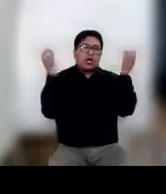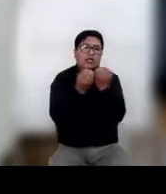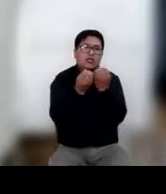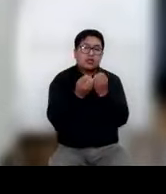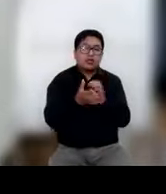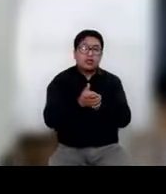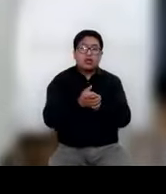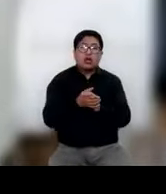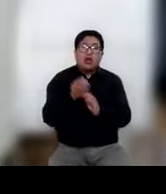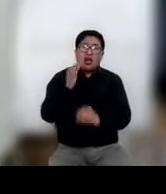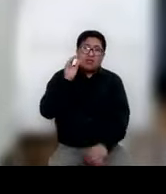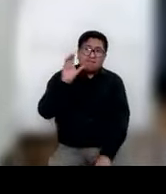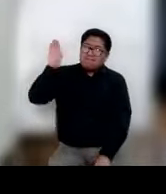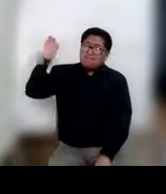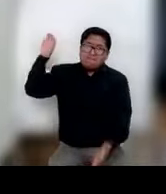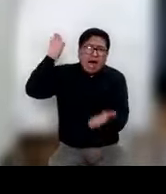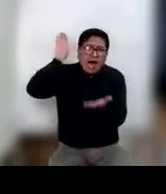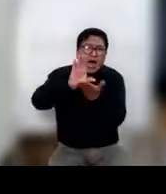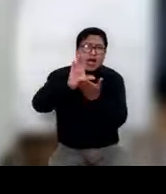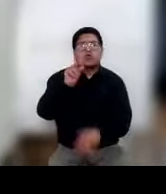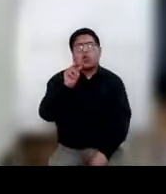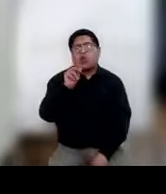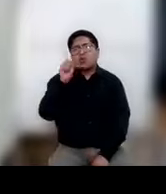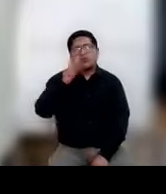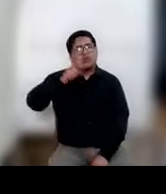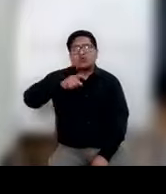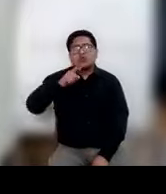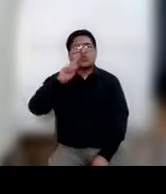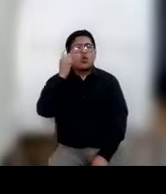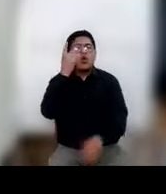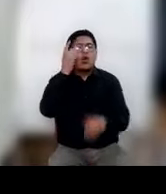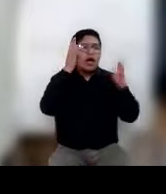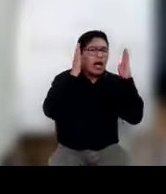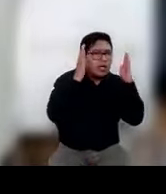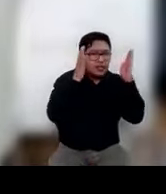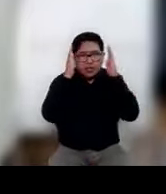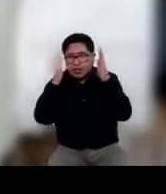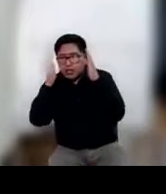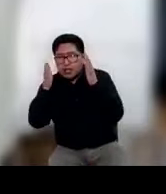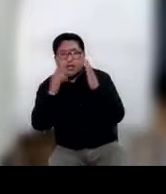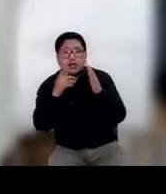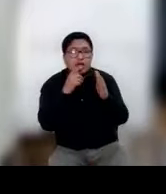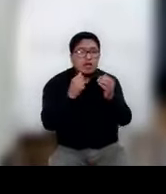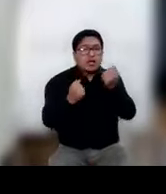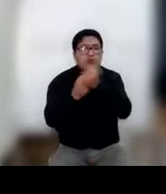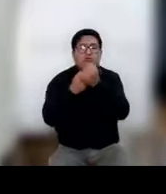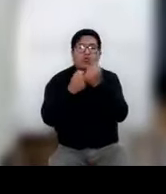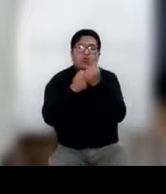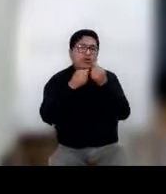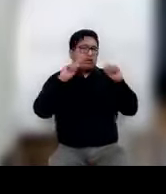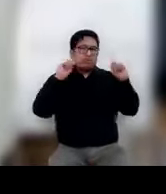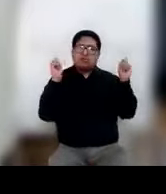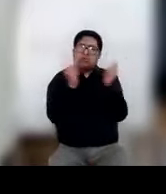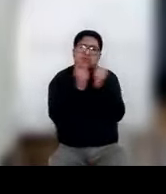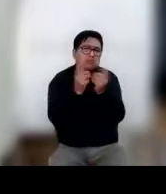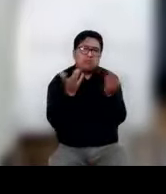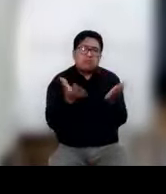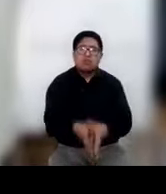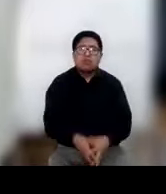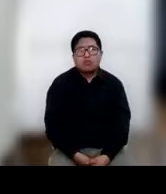no se requiere de muchos sencillamente se requiere de atención y algún personal que precisamente pueda apoyarles en